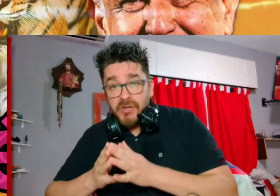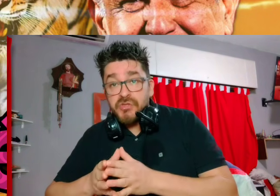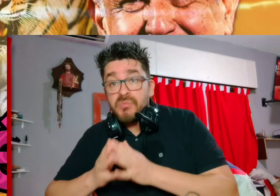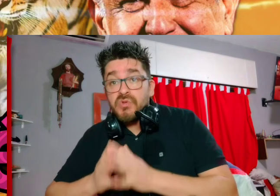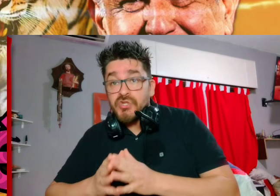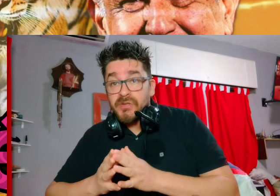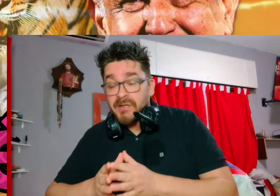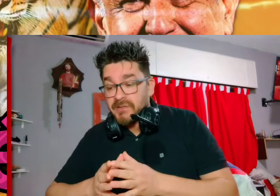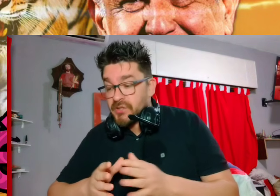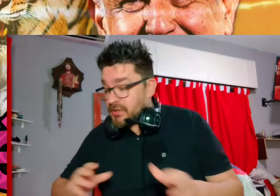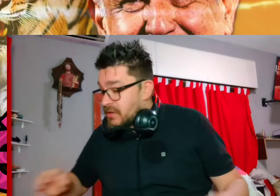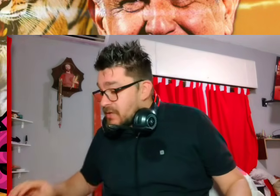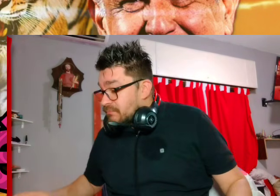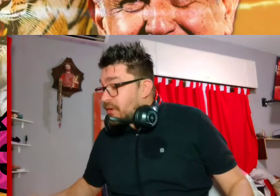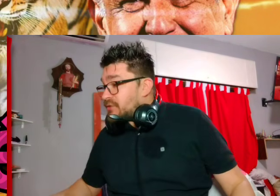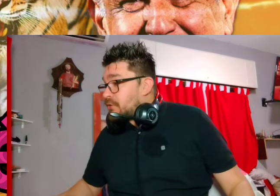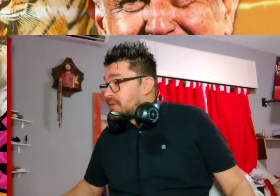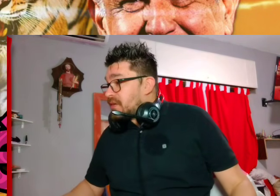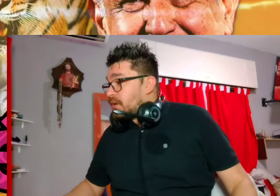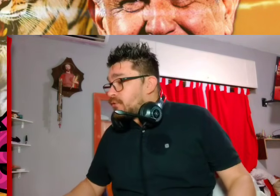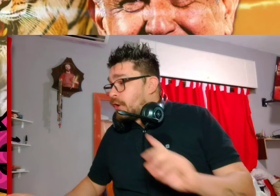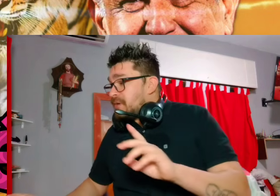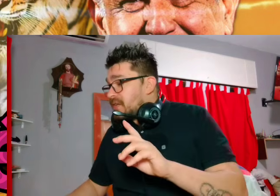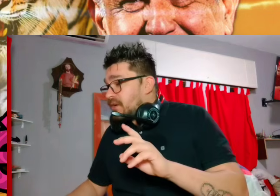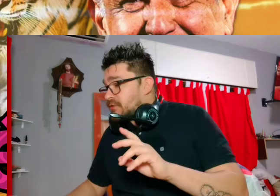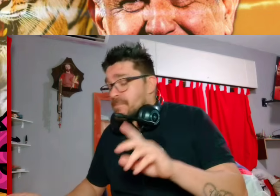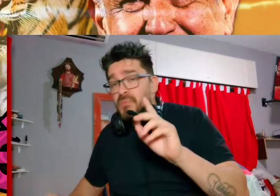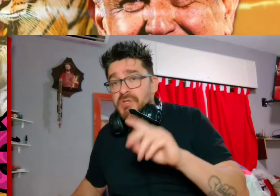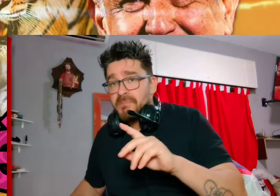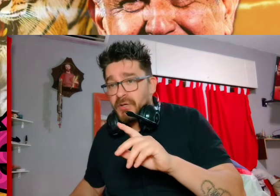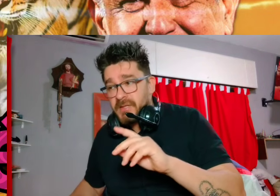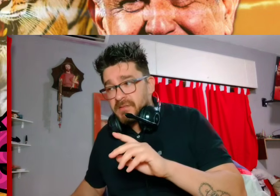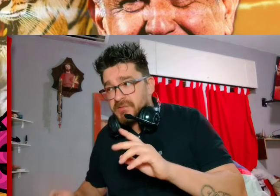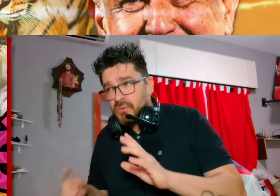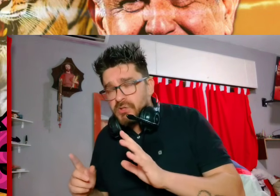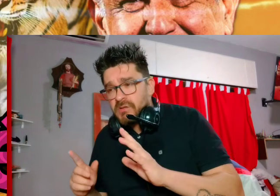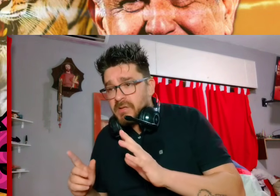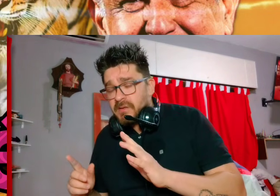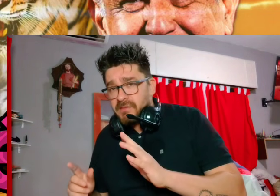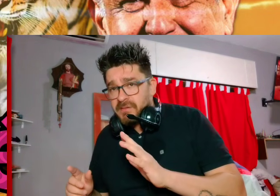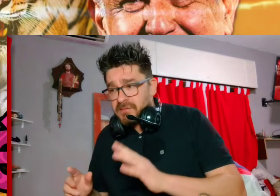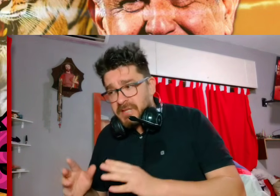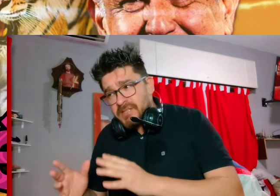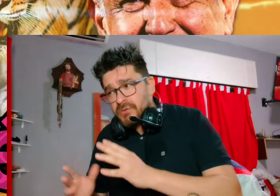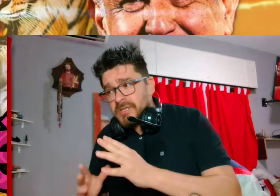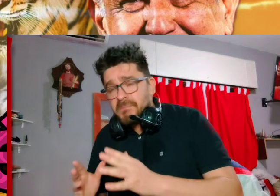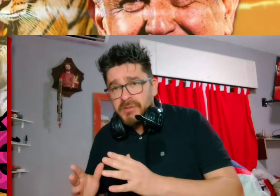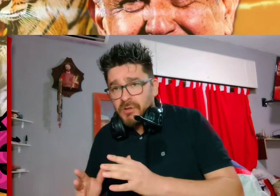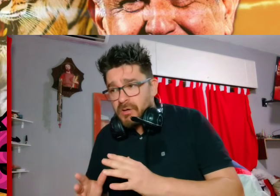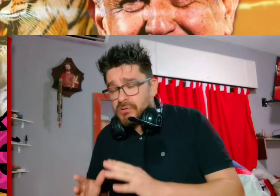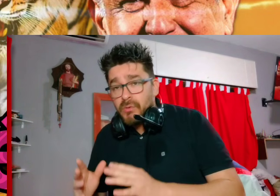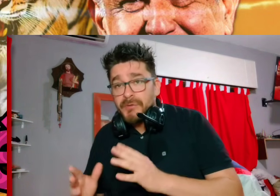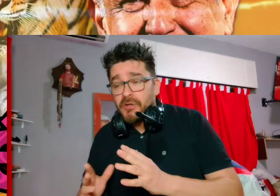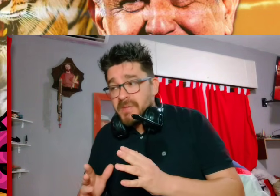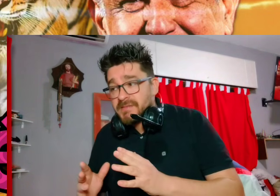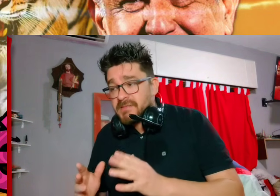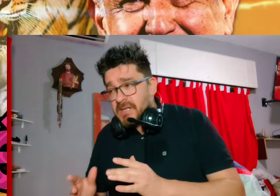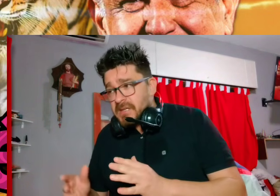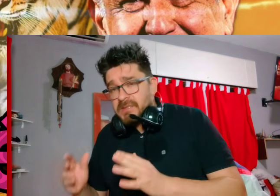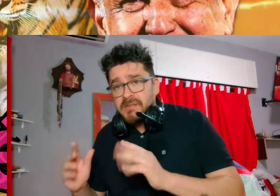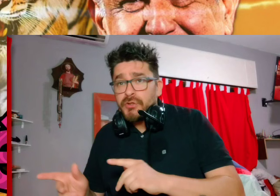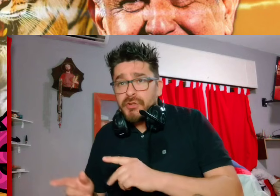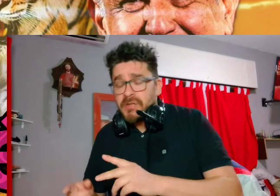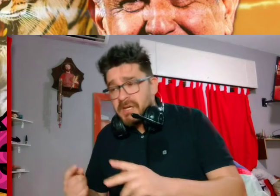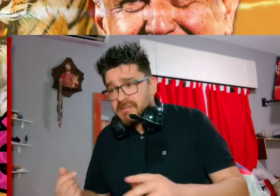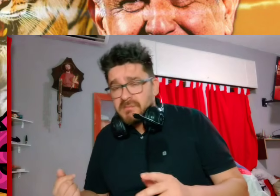Obrador sacará provecho y mucho del litio, ¿no? Vamos a ver un video, dos videos muy importantes. Uno que tiene un tiempito, unos cuantos